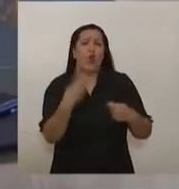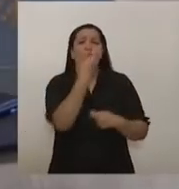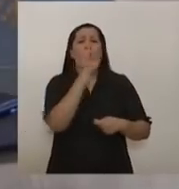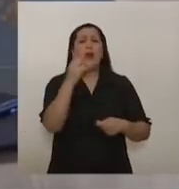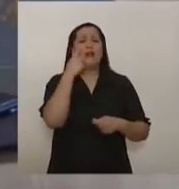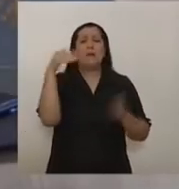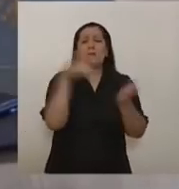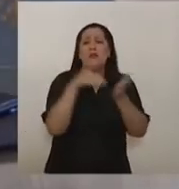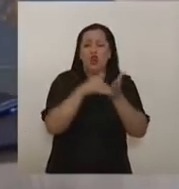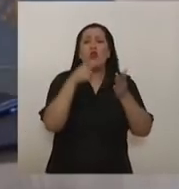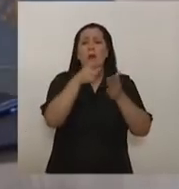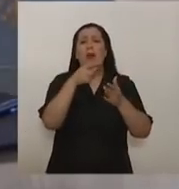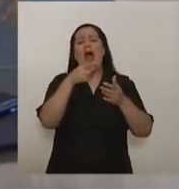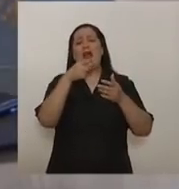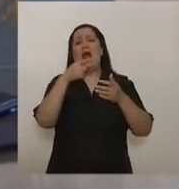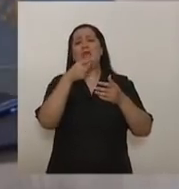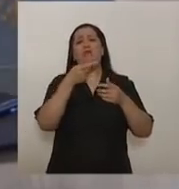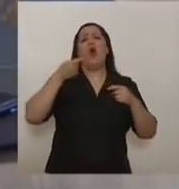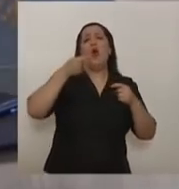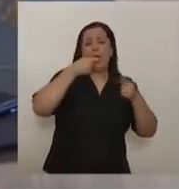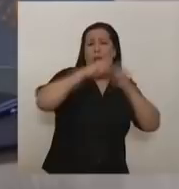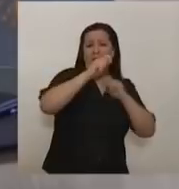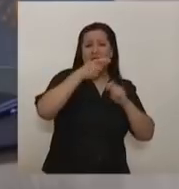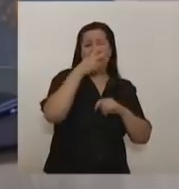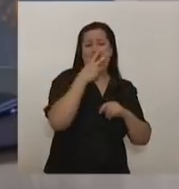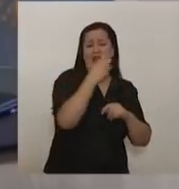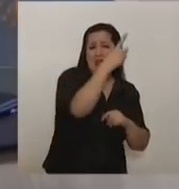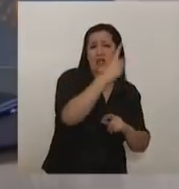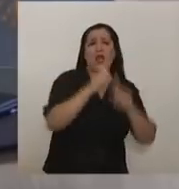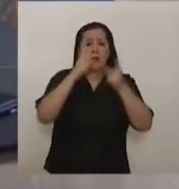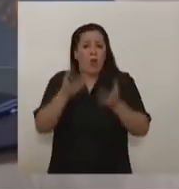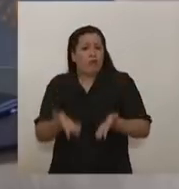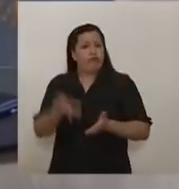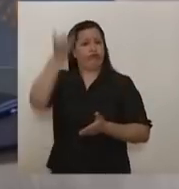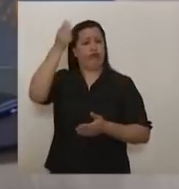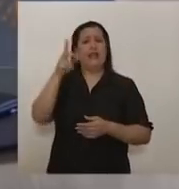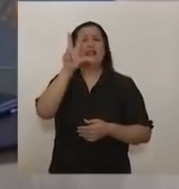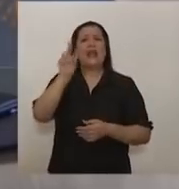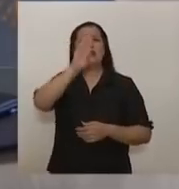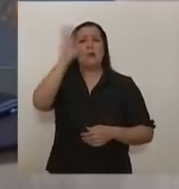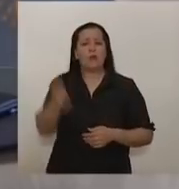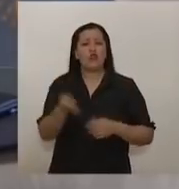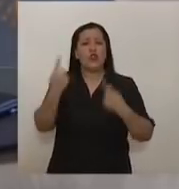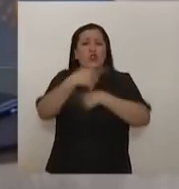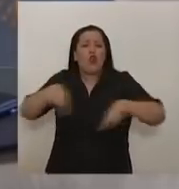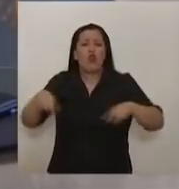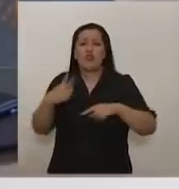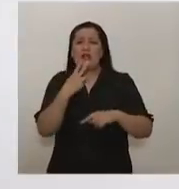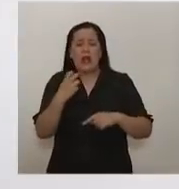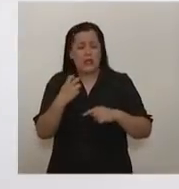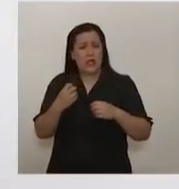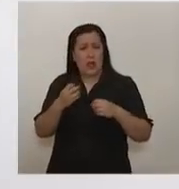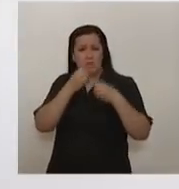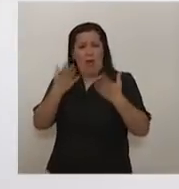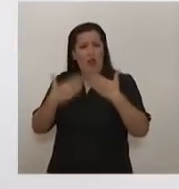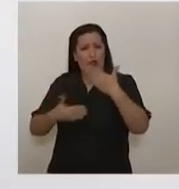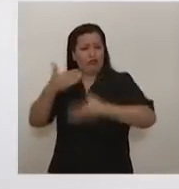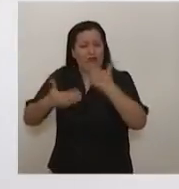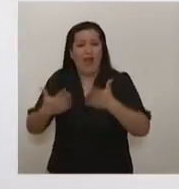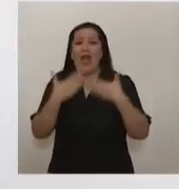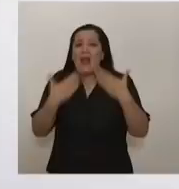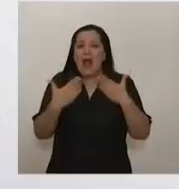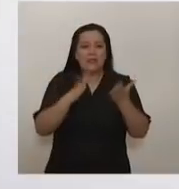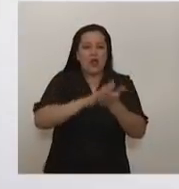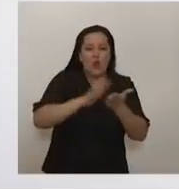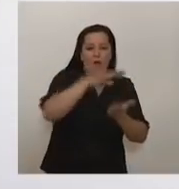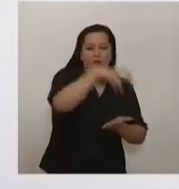dólares para importar energía. También aumentamos casi un 30% la capacidad eléctrica, gracias a